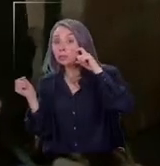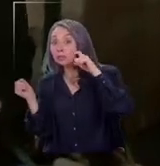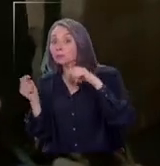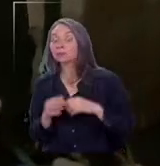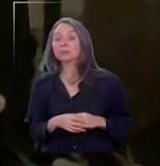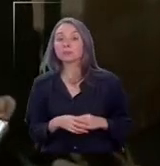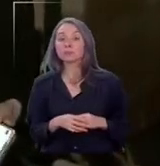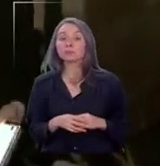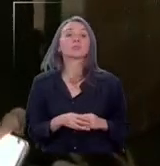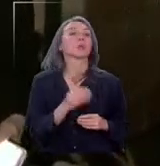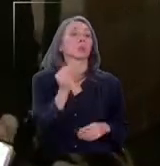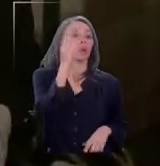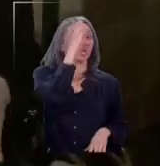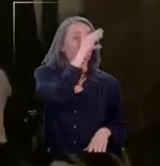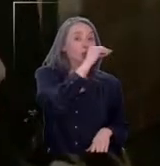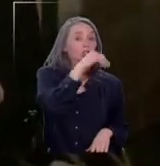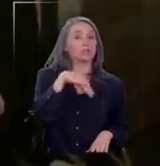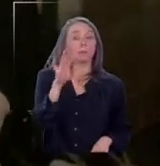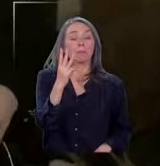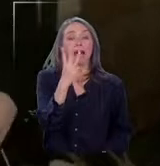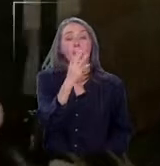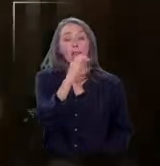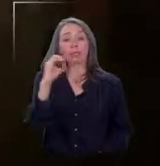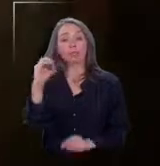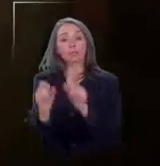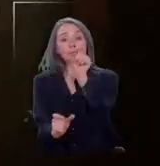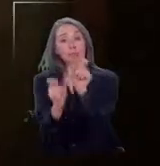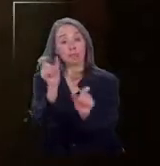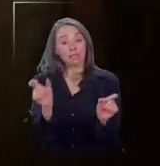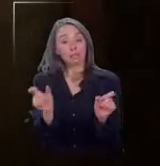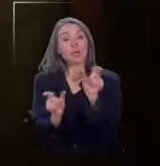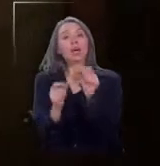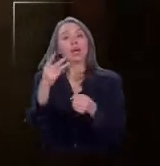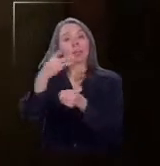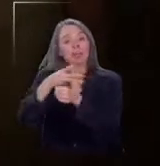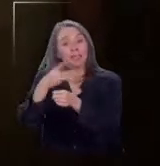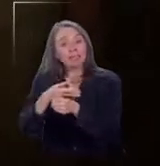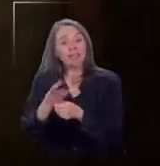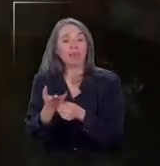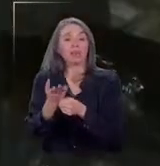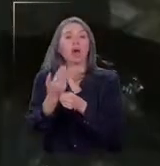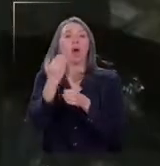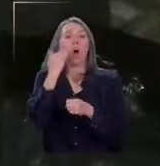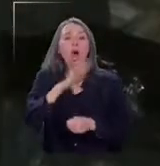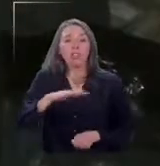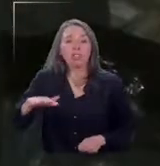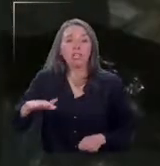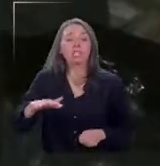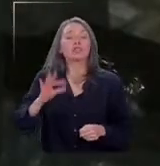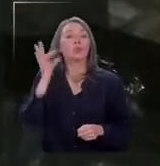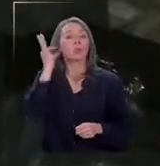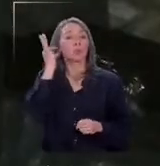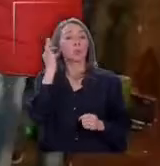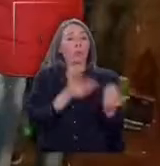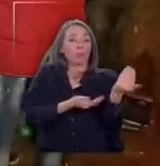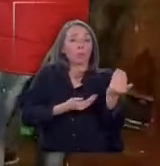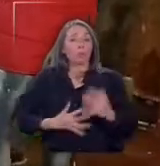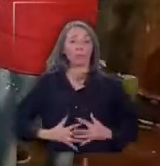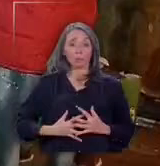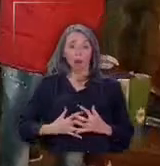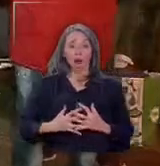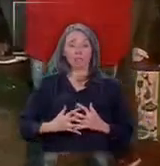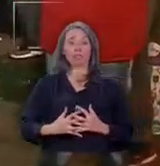noches buenas noches más de 3 personas personas de la tercera edad niños y hasta embarazadas se preparan para